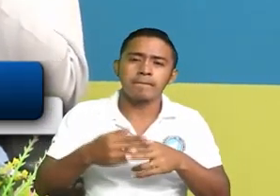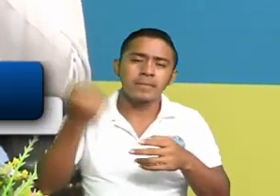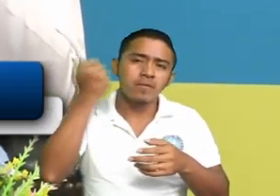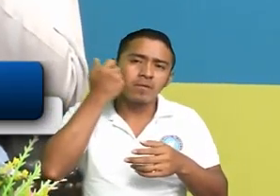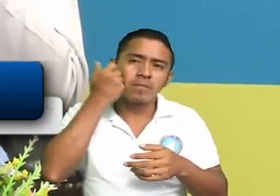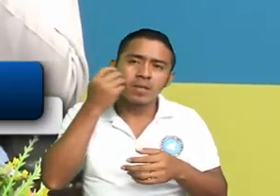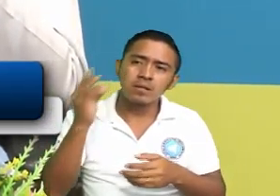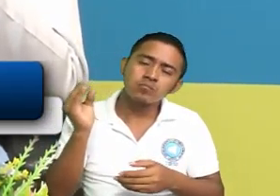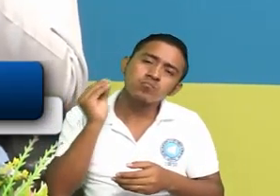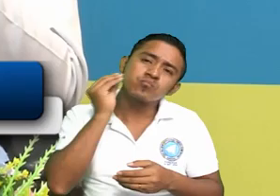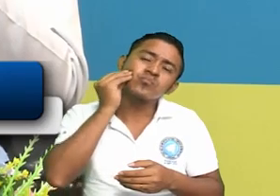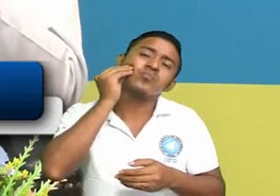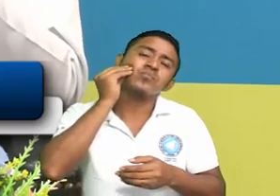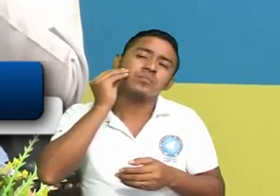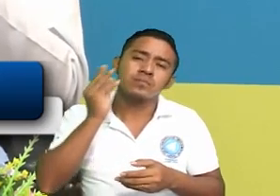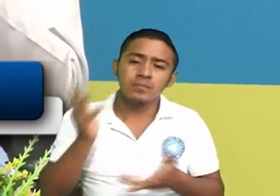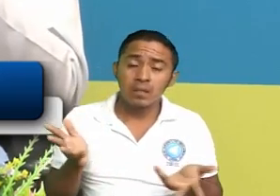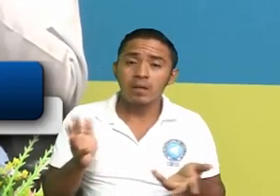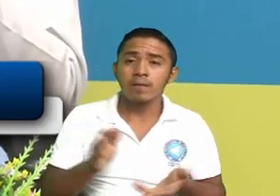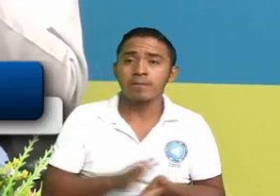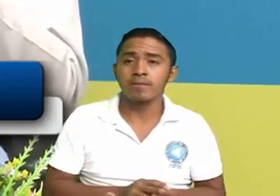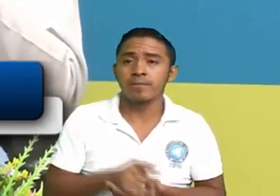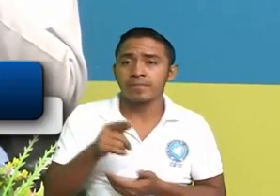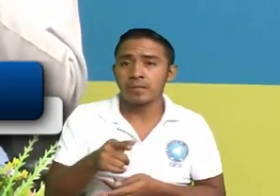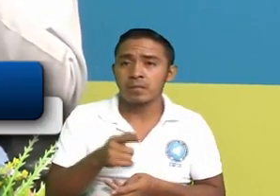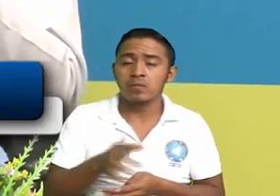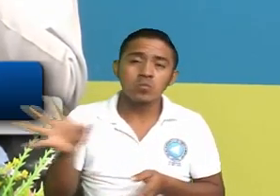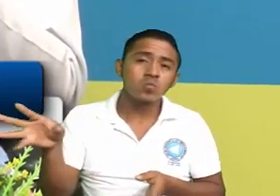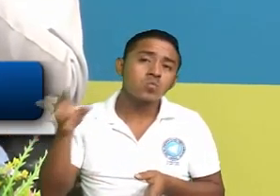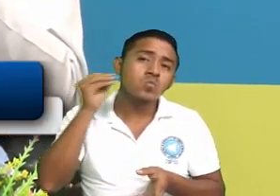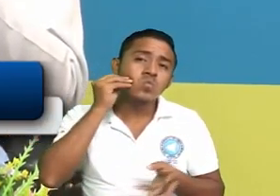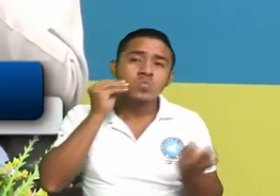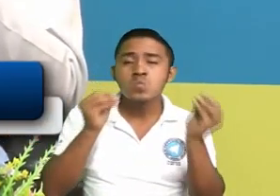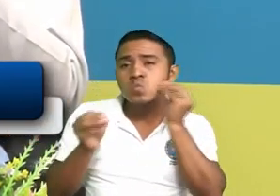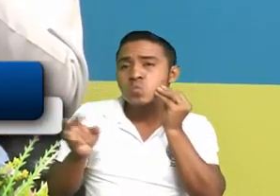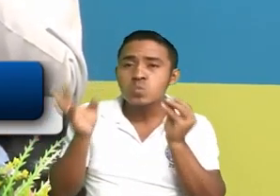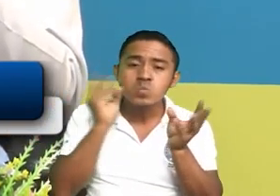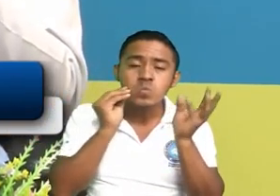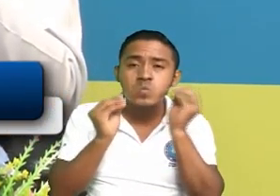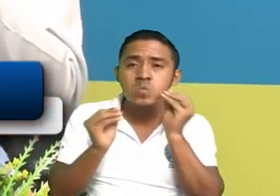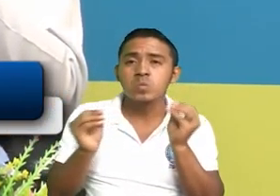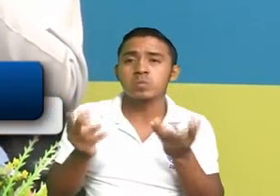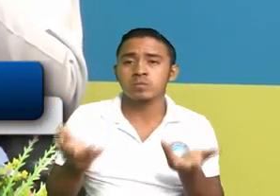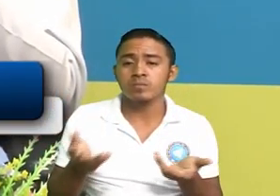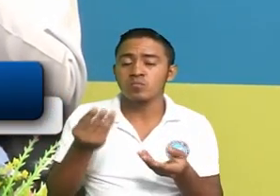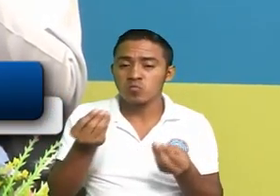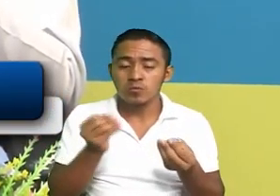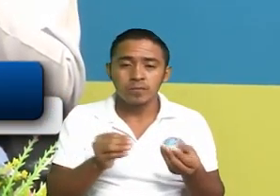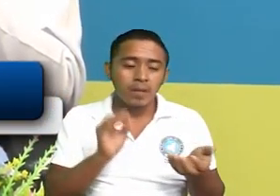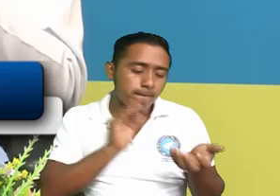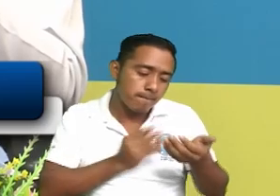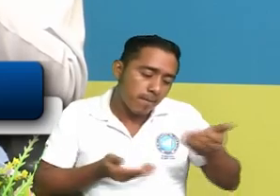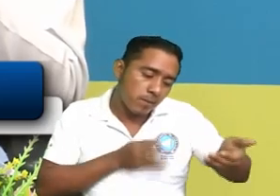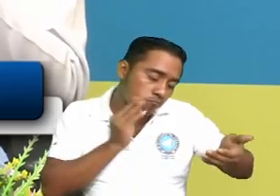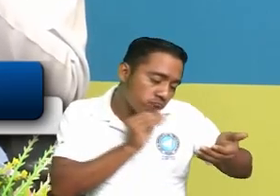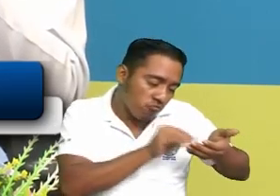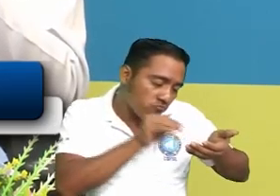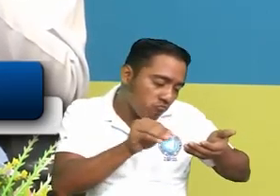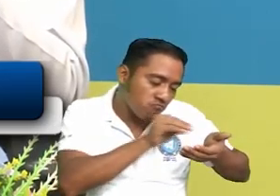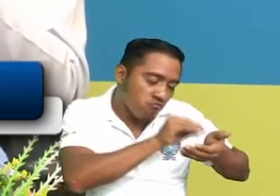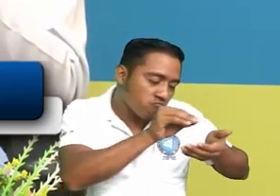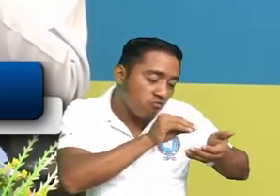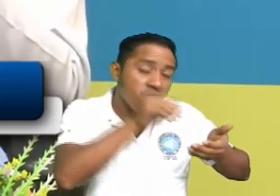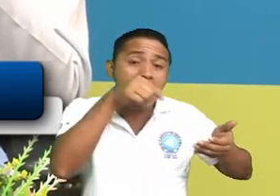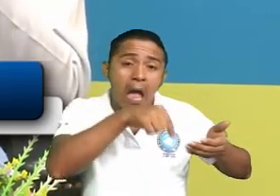abuelitas, nuestros vecinos, nuestros familiares quieren darle muchos besos a los bebés. Eso es algo bien importante que quiero mencionárselos, porque